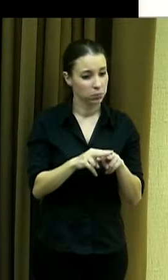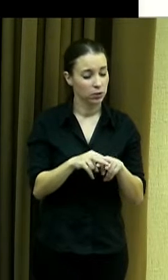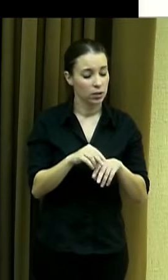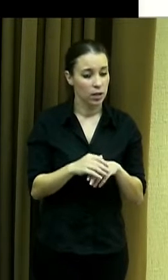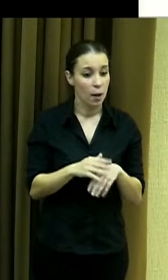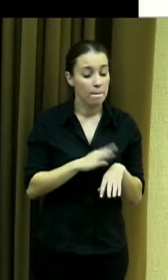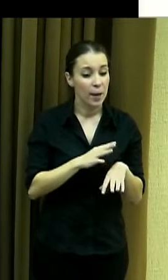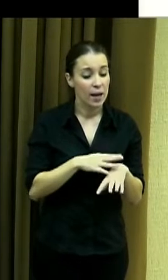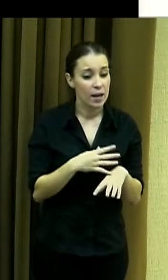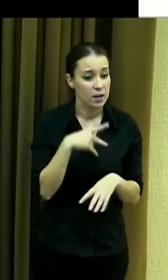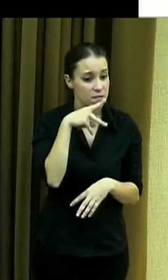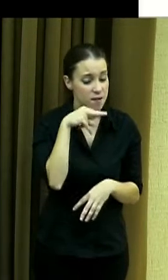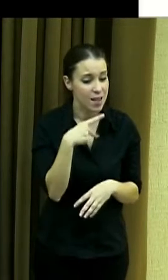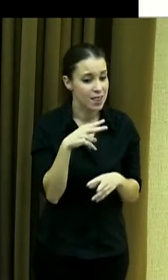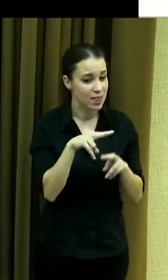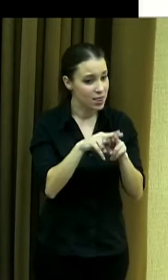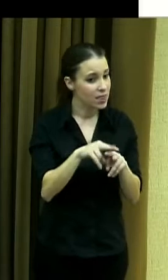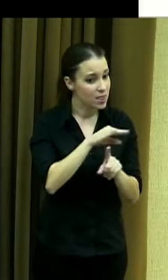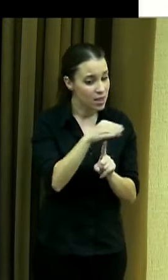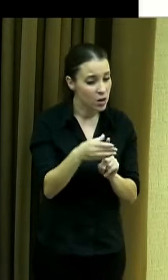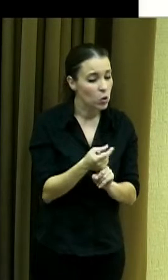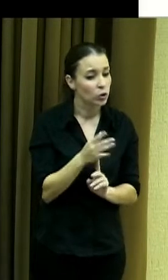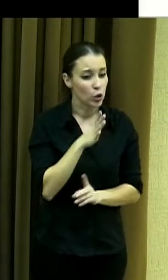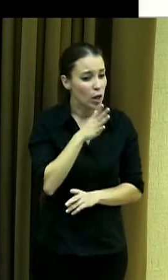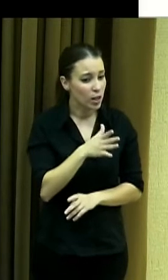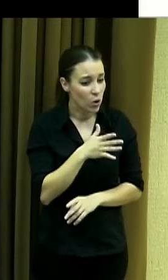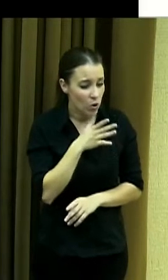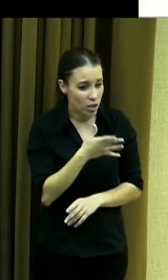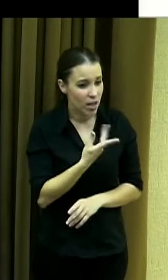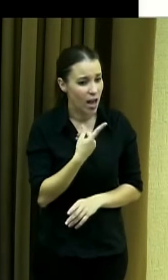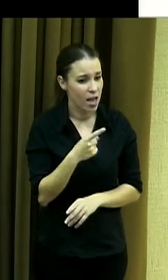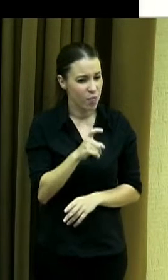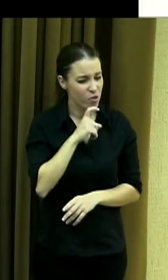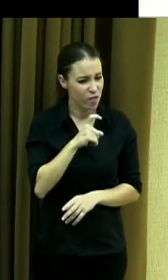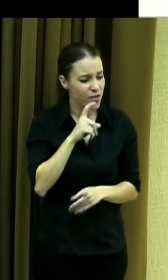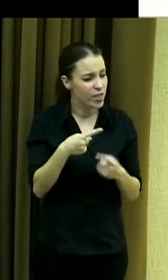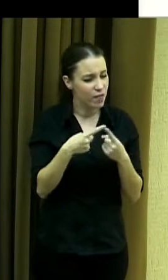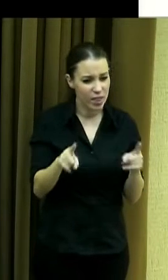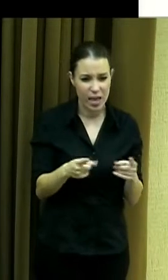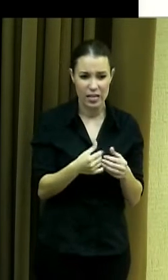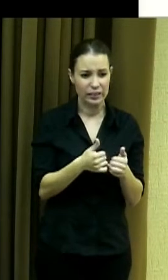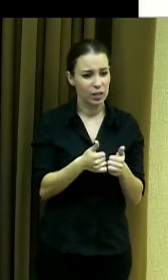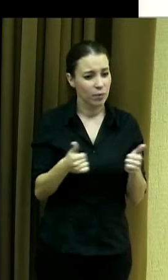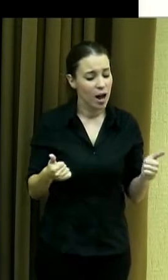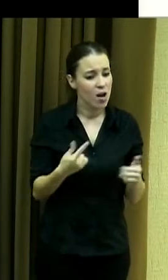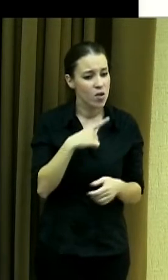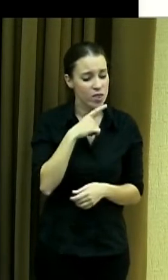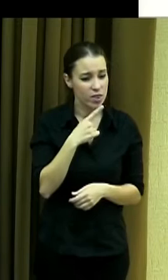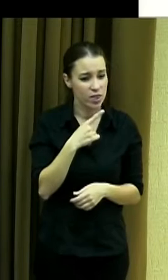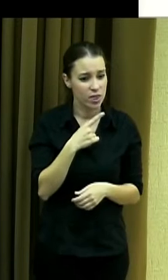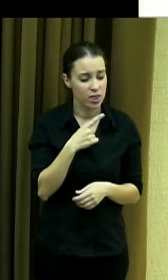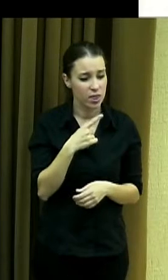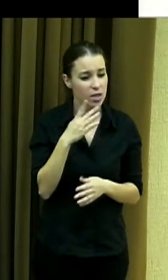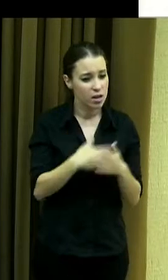hablar de diagnóstico, para hablar de etiología, es muy difícil diferenciar o separar una discapacidad